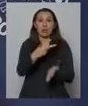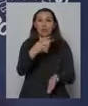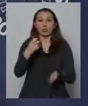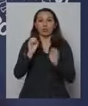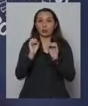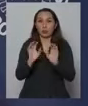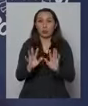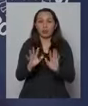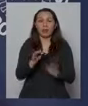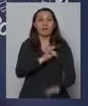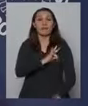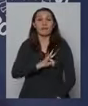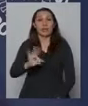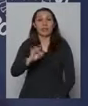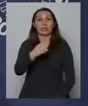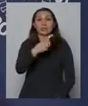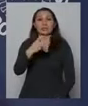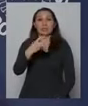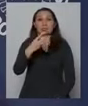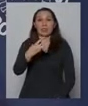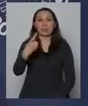132.210. Francia,